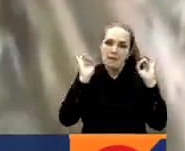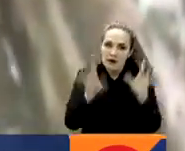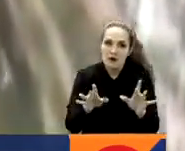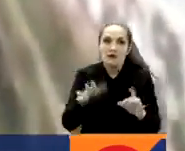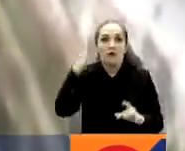días